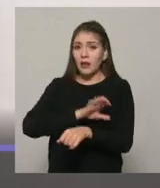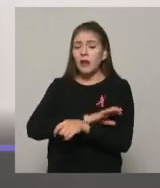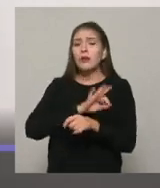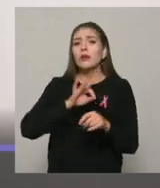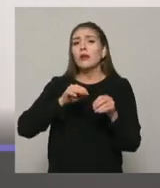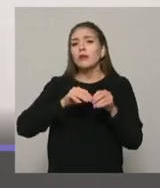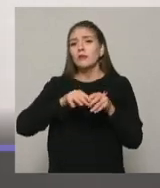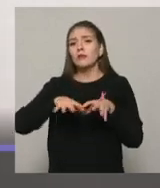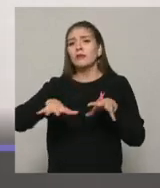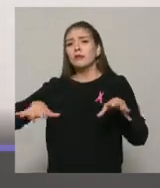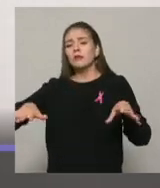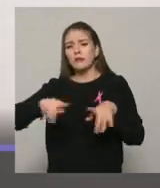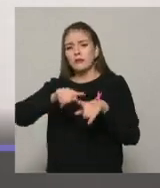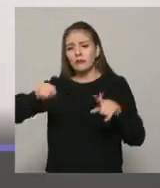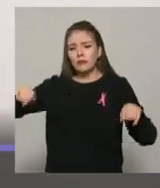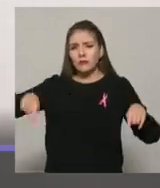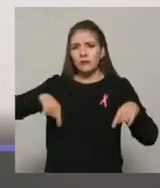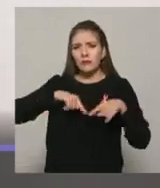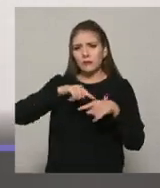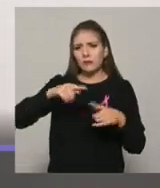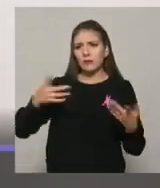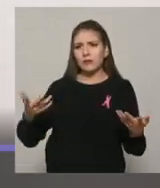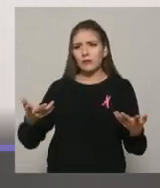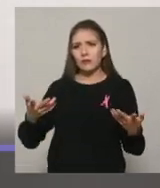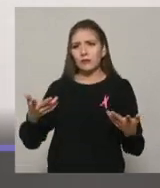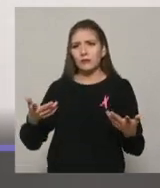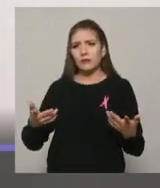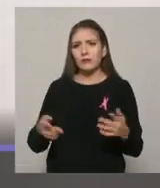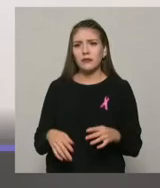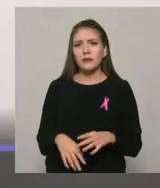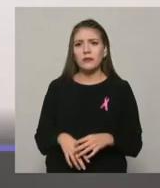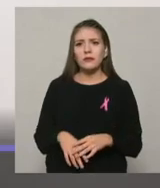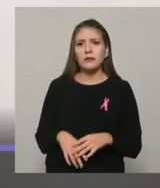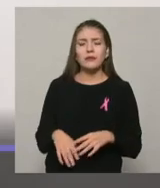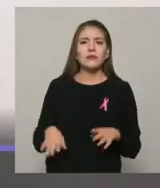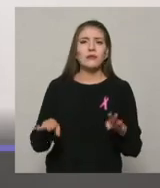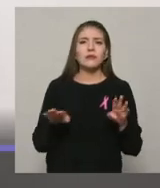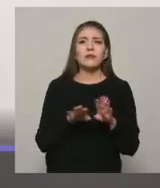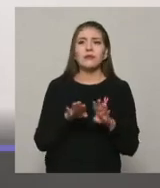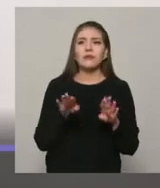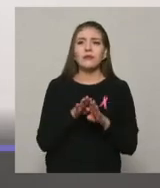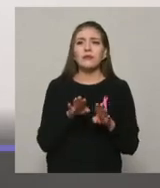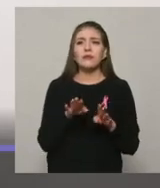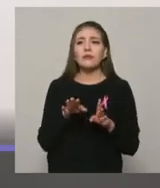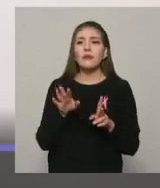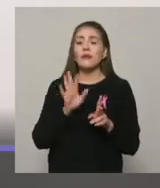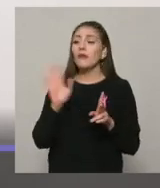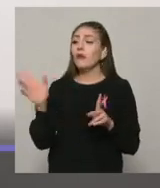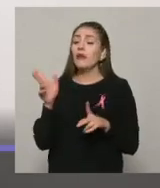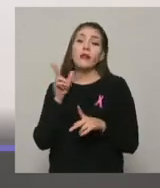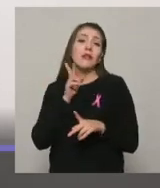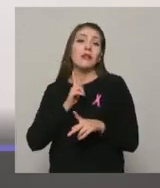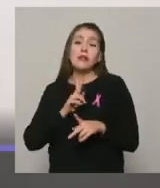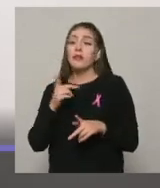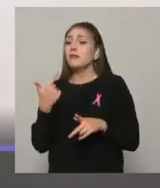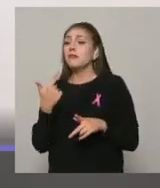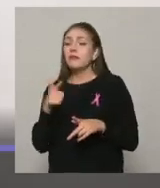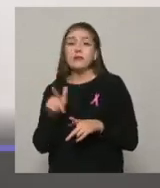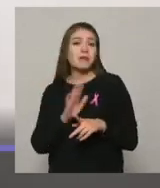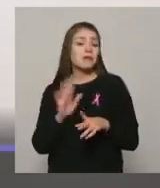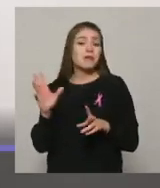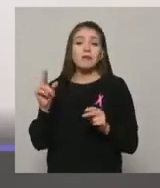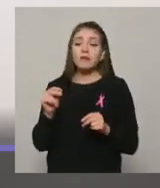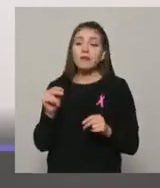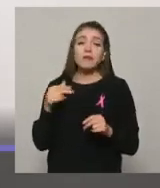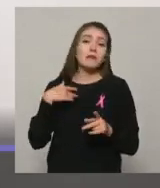tenemos una industria de hidrocarburos que tampoco podemos nada más darle la espalda y, pues ahí nos vemos, ¿no? Yo ya no quiero petróleo, ya me retiro.